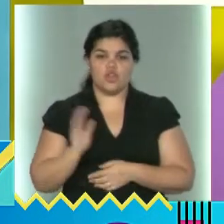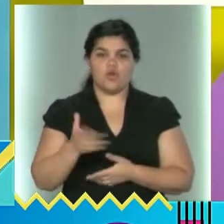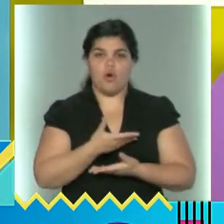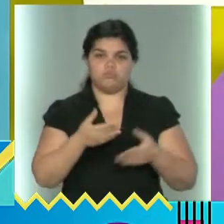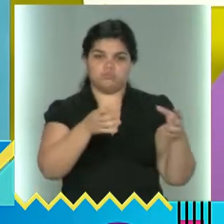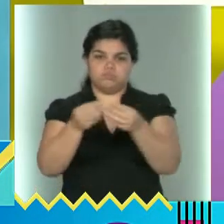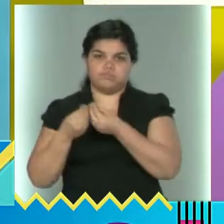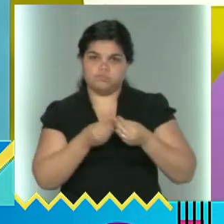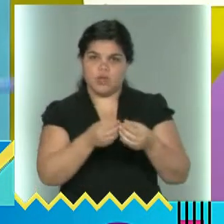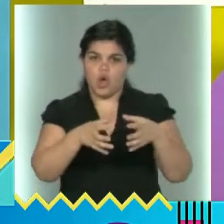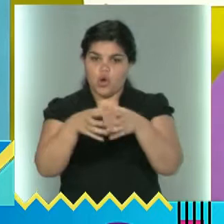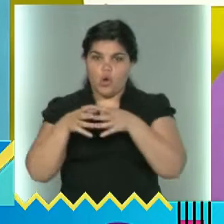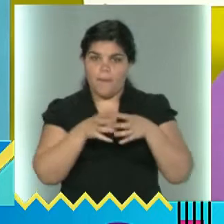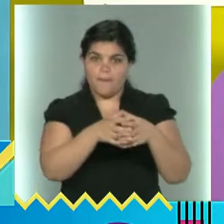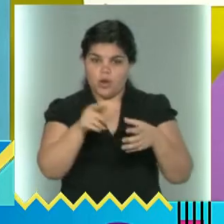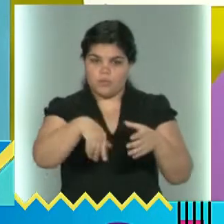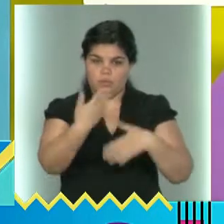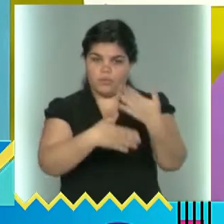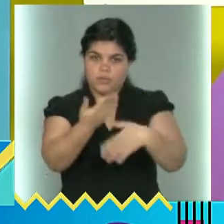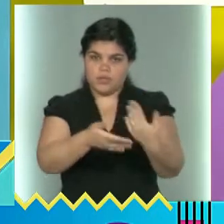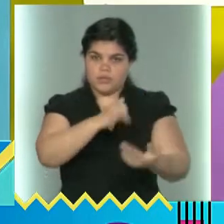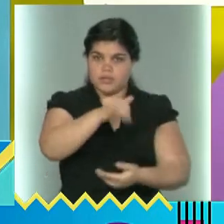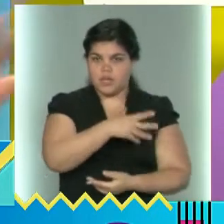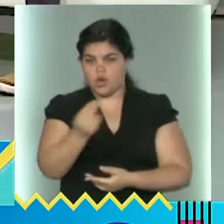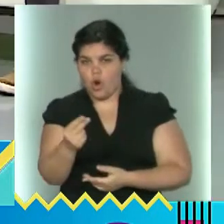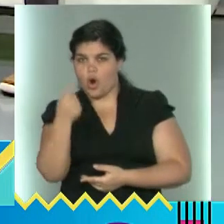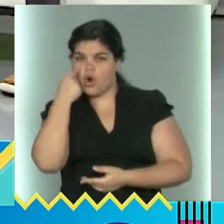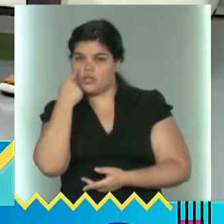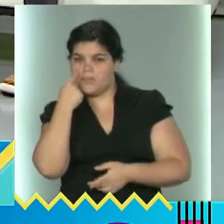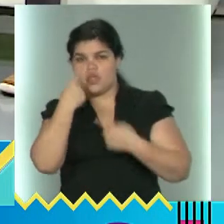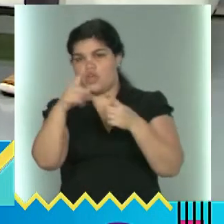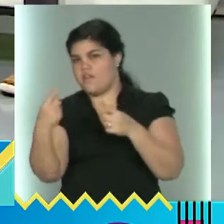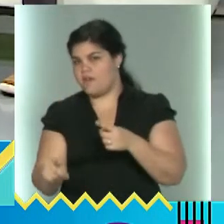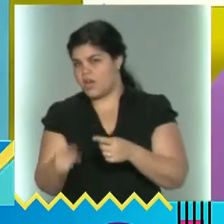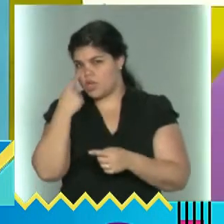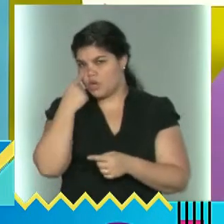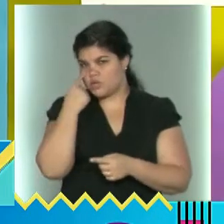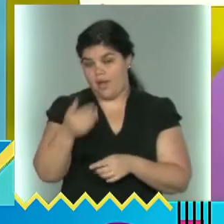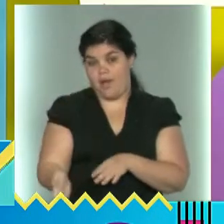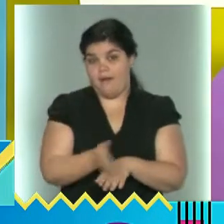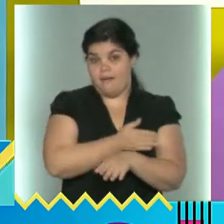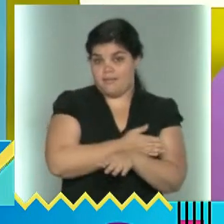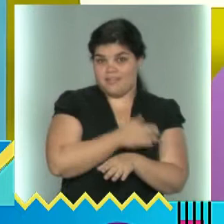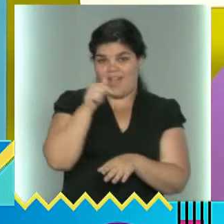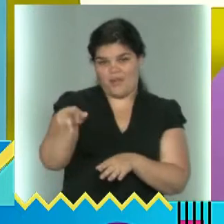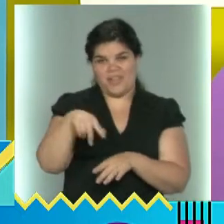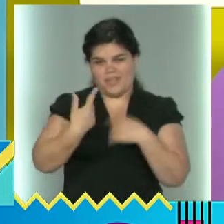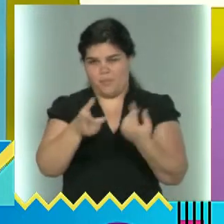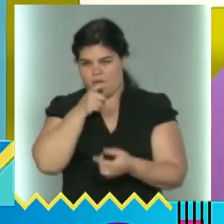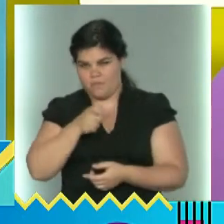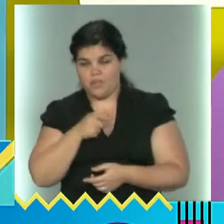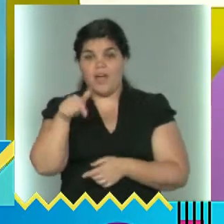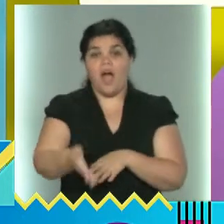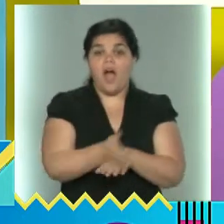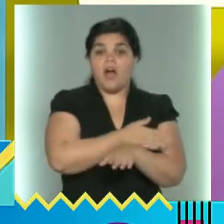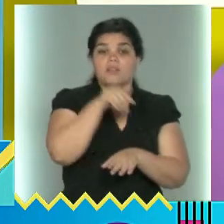ser viable en algún punto. Y eso de tener otros conocimientos, ¿no? Lo dejo ahí un poquito, pero antes vamos a pasar por las redes sociales para